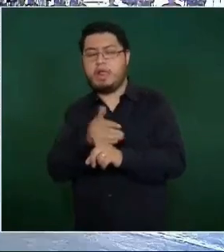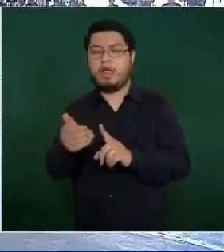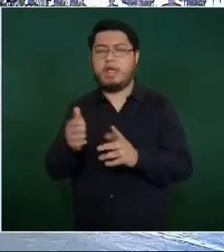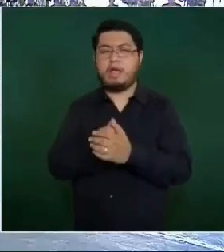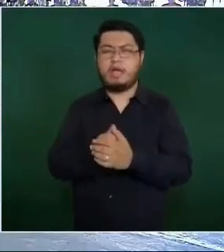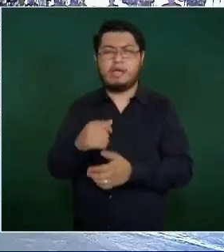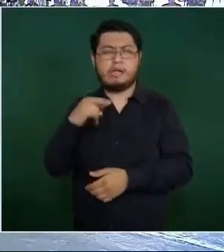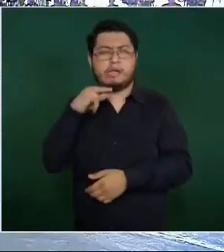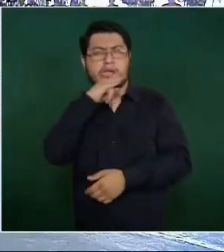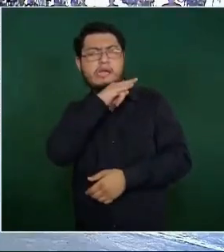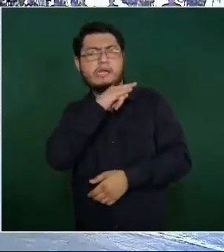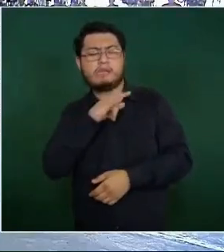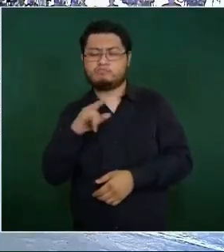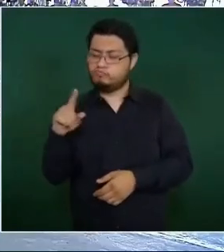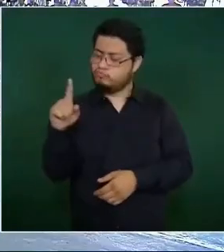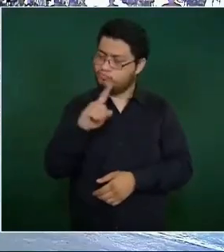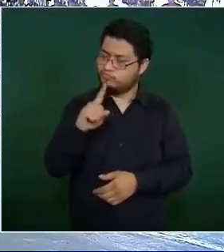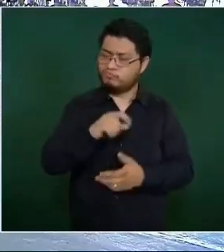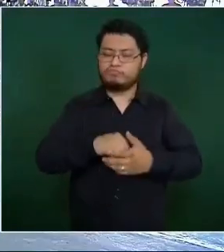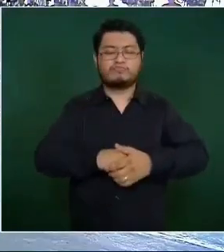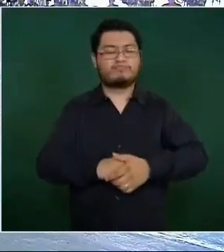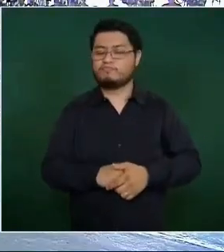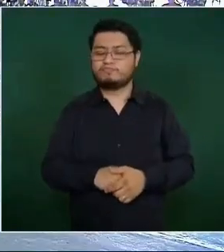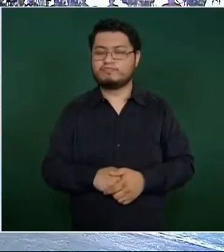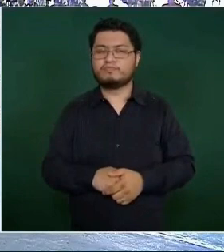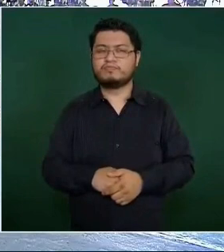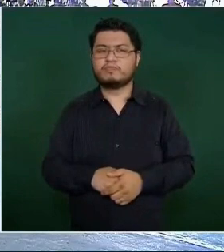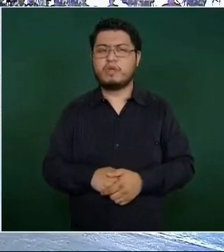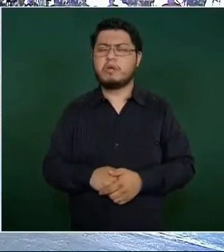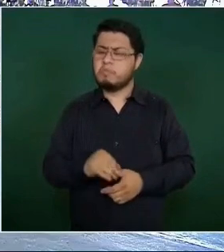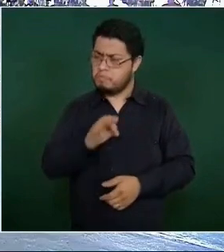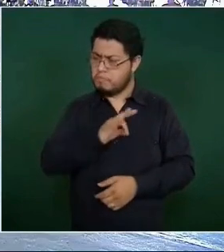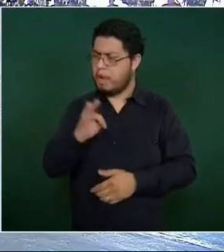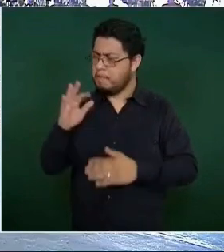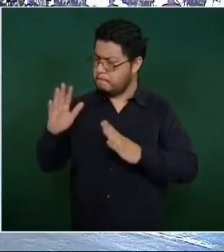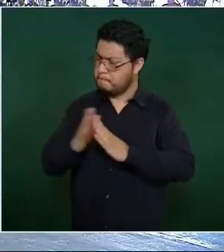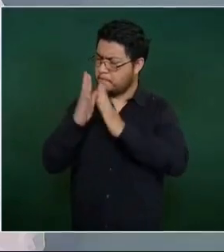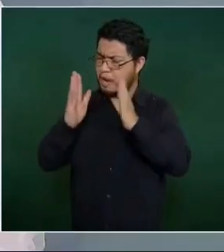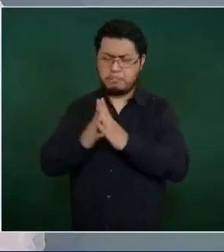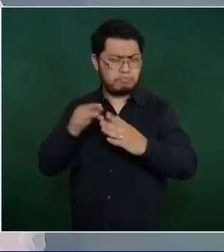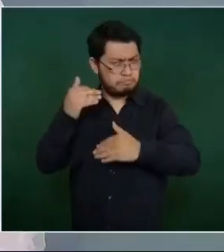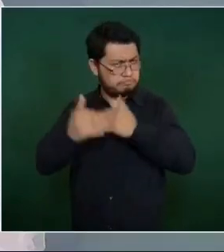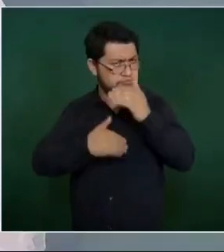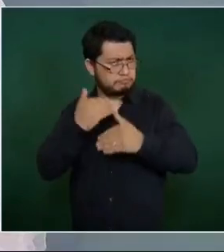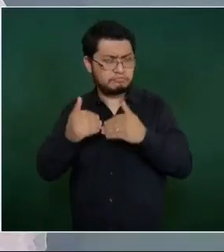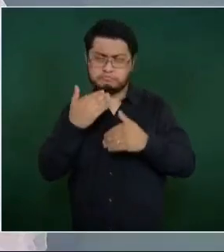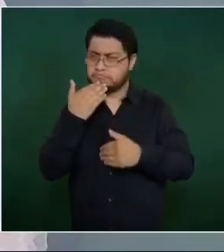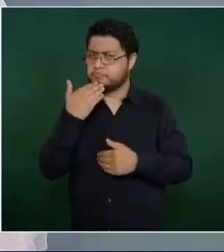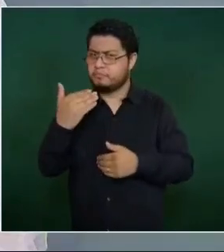de participar en un fraude como ha sucedido,